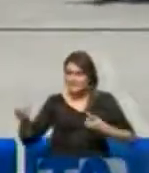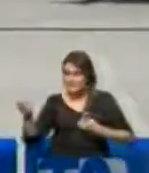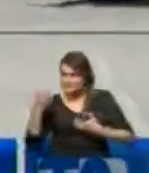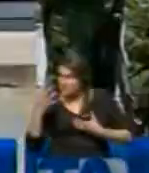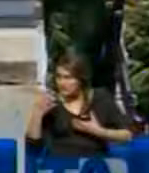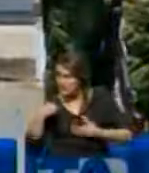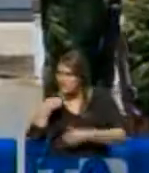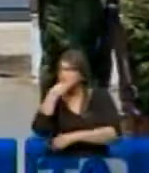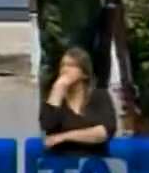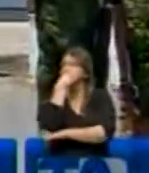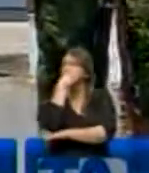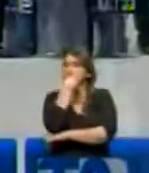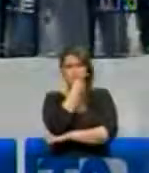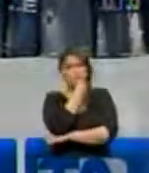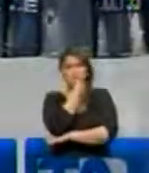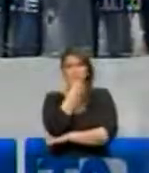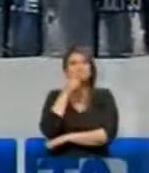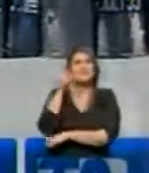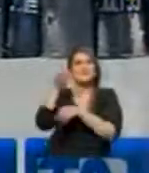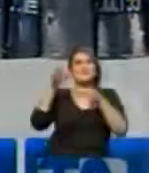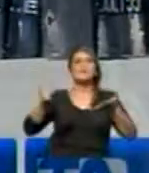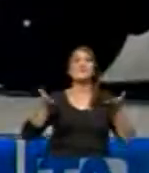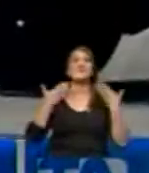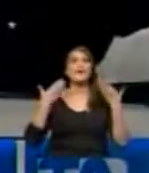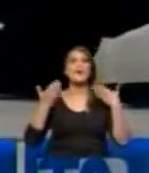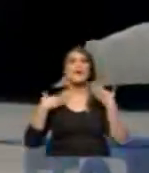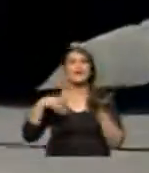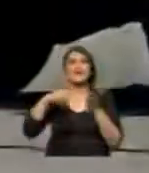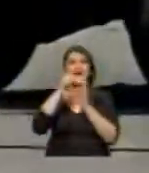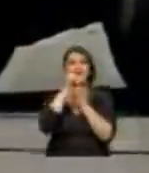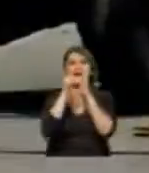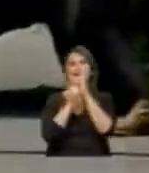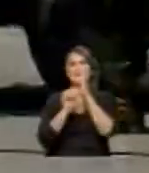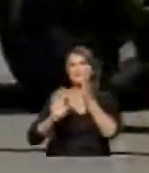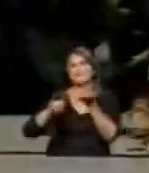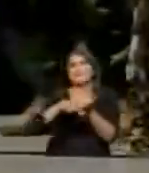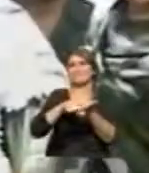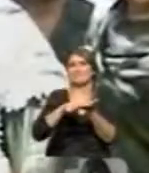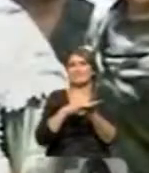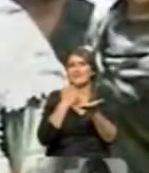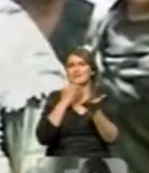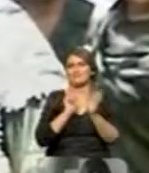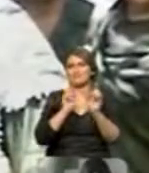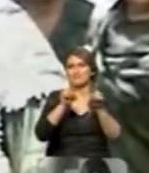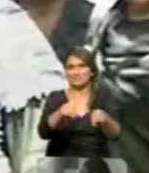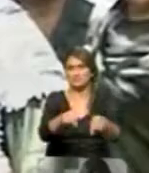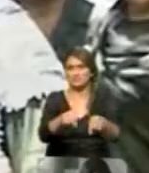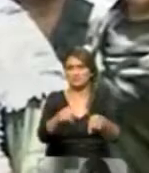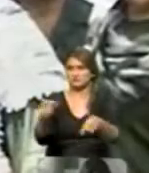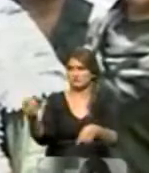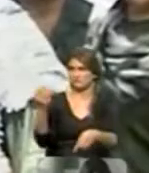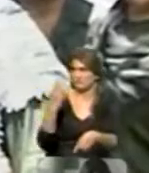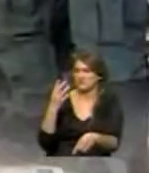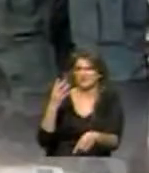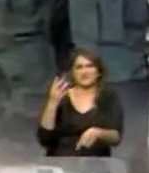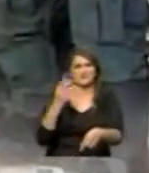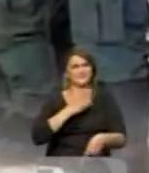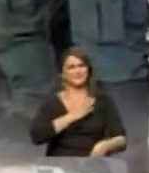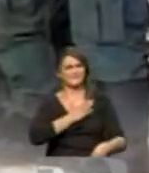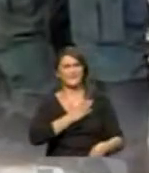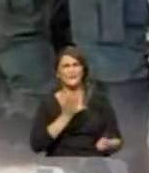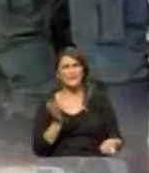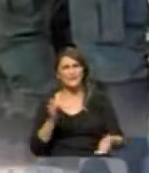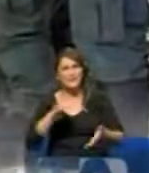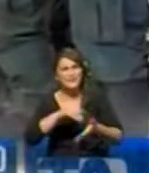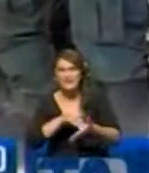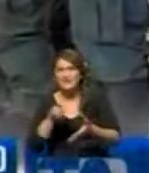durante una visita al fuerte militar Huancavilca en Guayaquil, dijo que lamentaba la decisión de las Fuerzas Armadas Revolucionarias de Colombia de regresar a